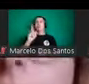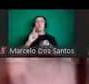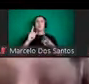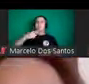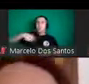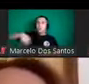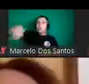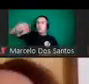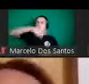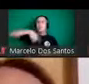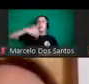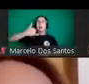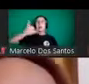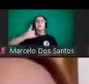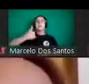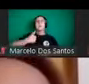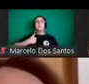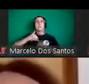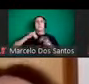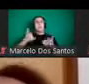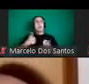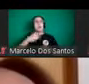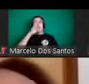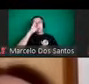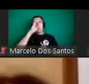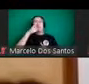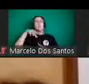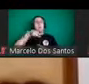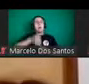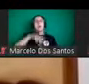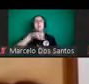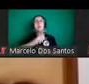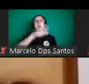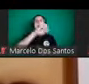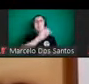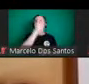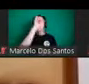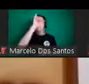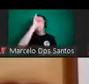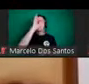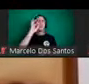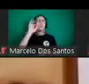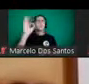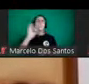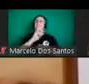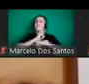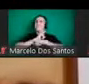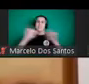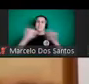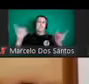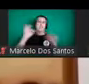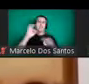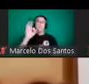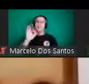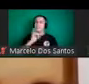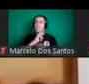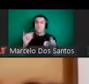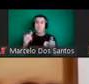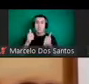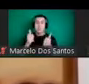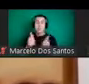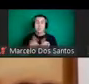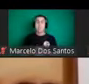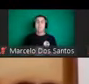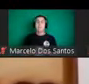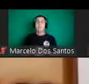de aprender y de interactuar con las personas con discapacidad, y es compartir nuestra experiencia y aprender también de ustedes